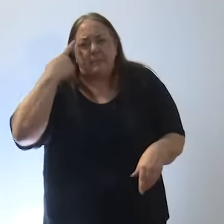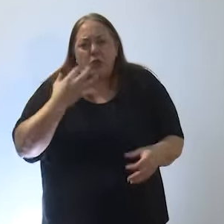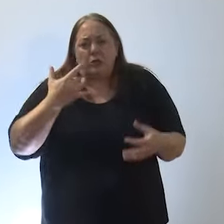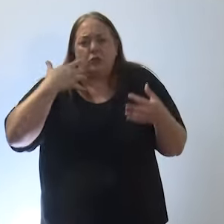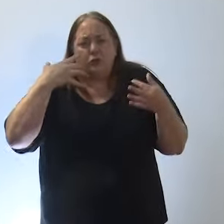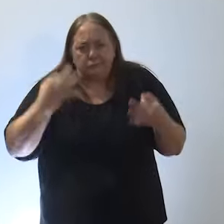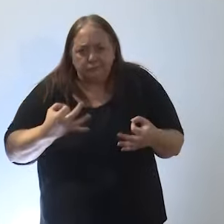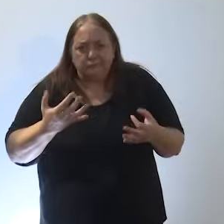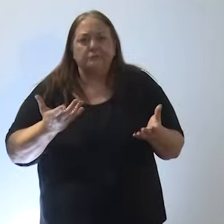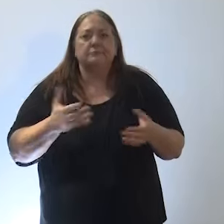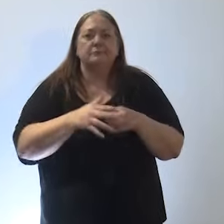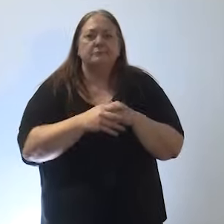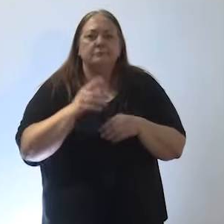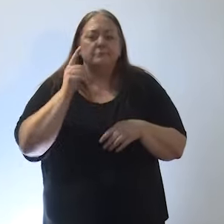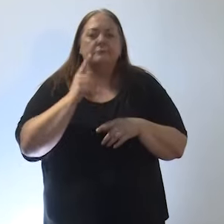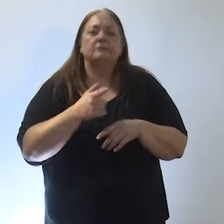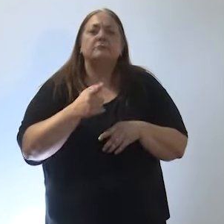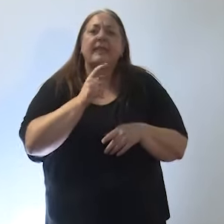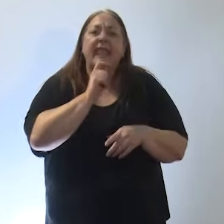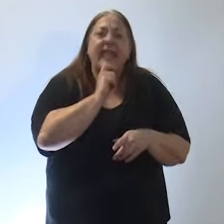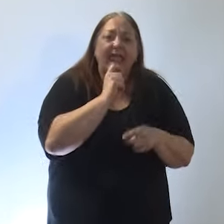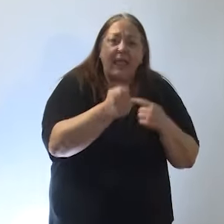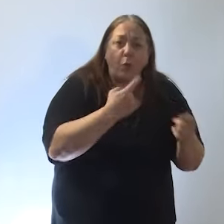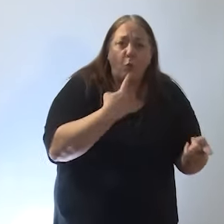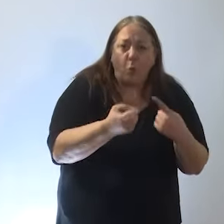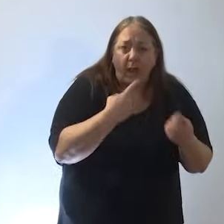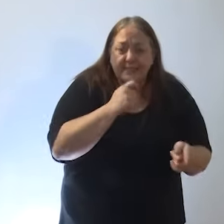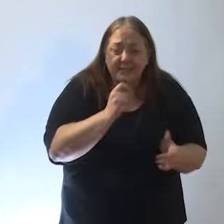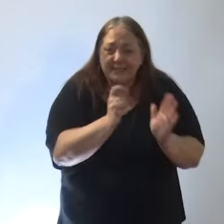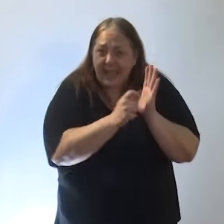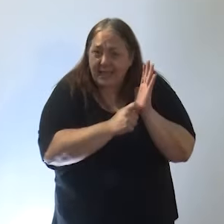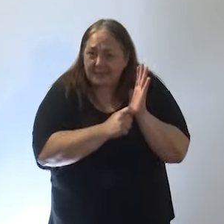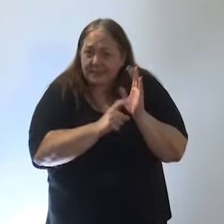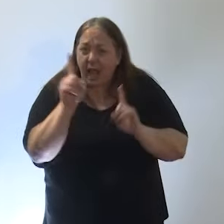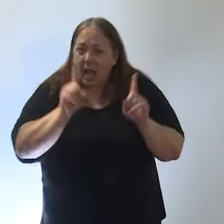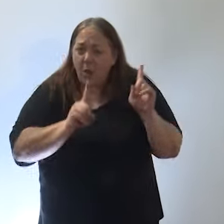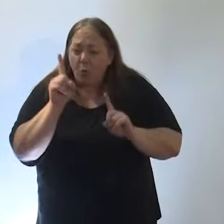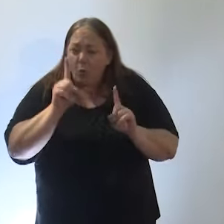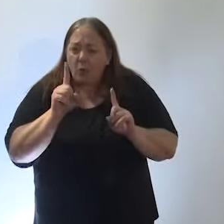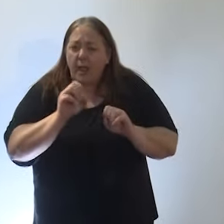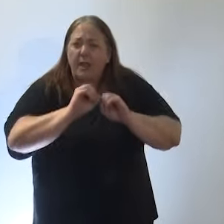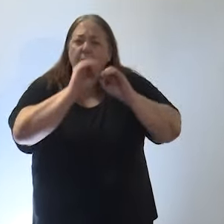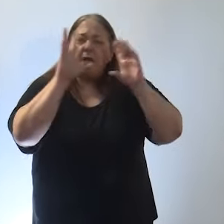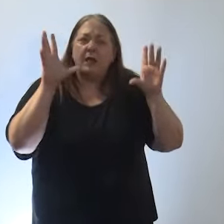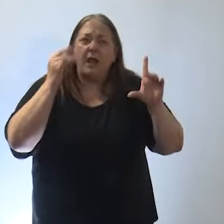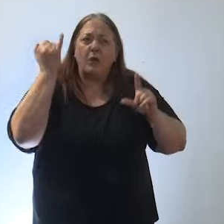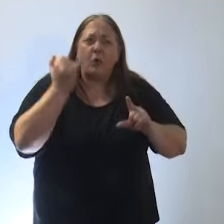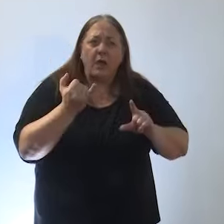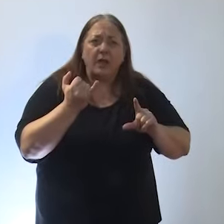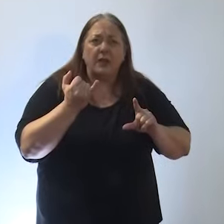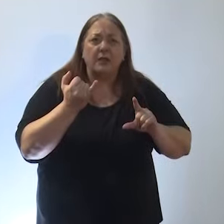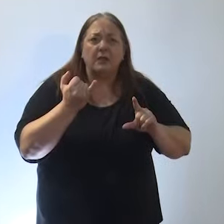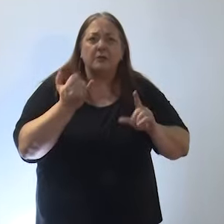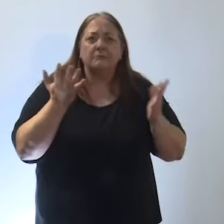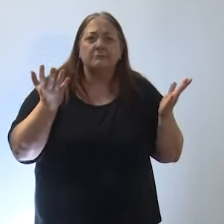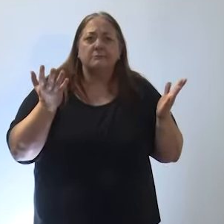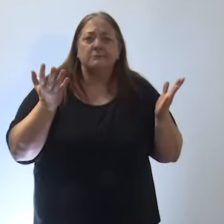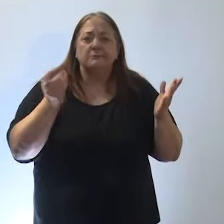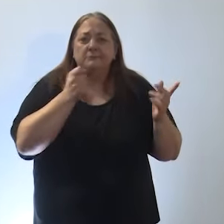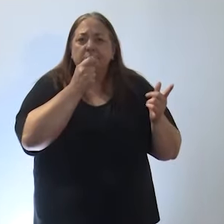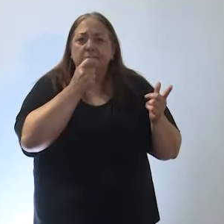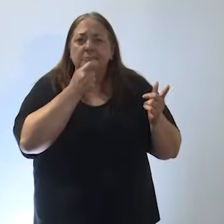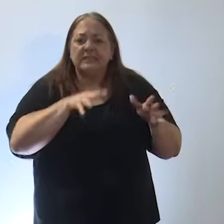encuestas validan alguna de las cosas que ellos encuentran y otras no por ejemplo no es Claro que eh la situaciones de